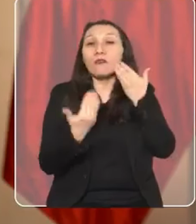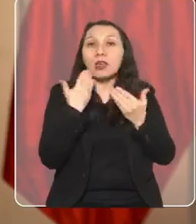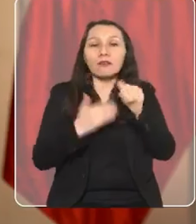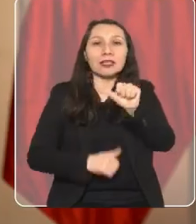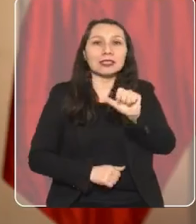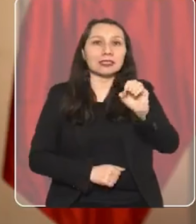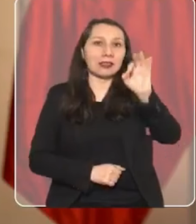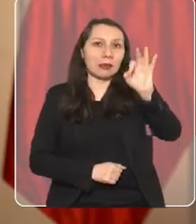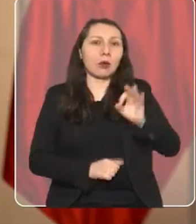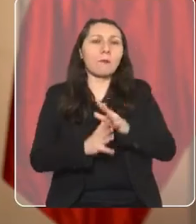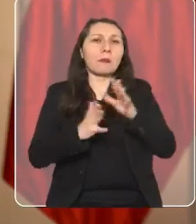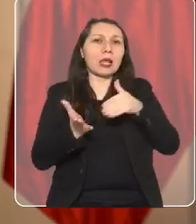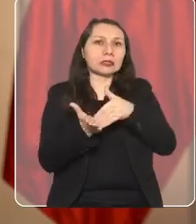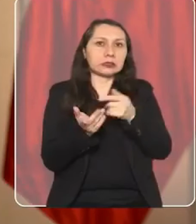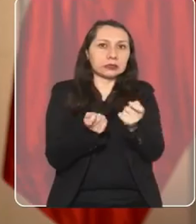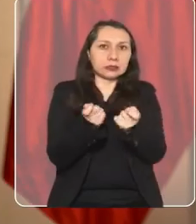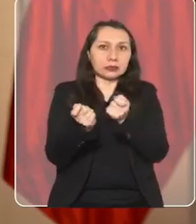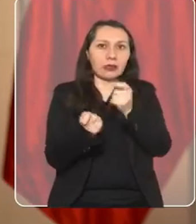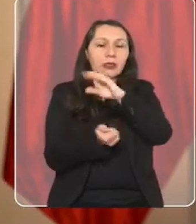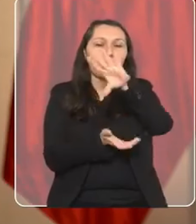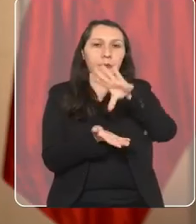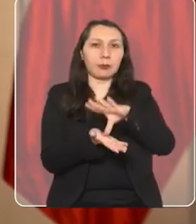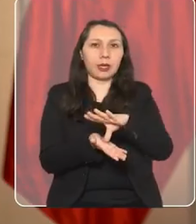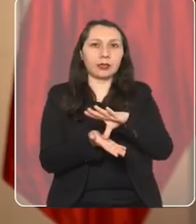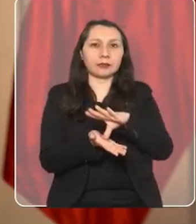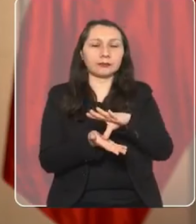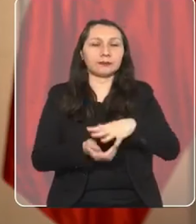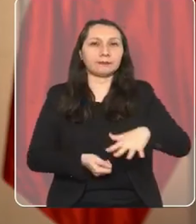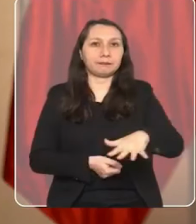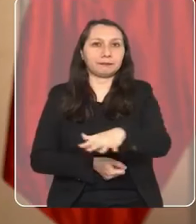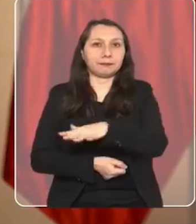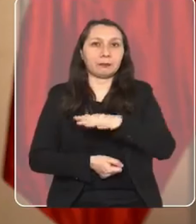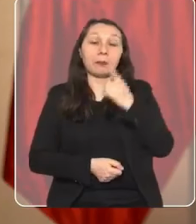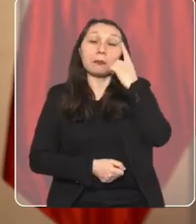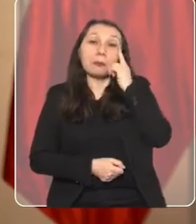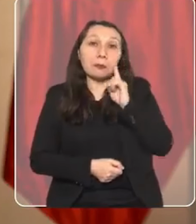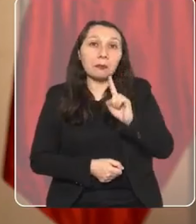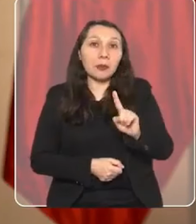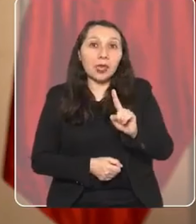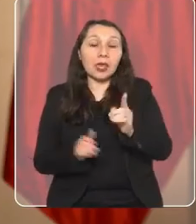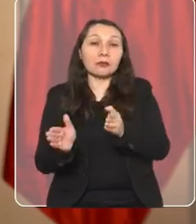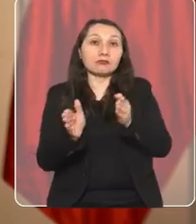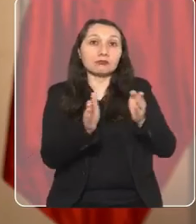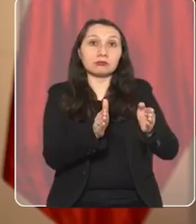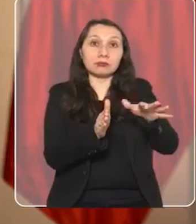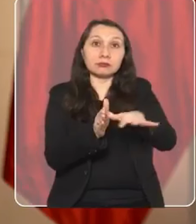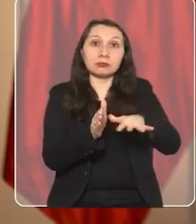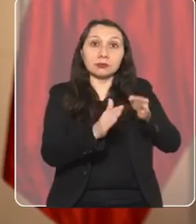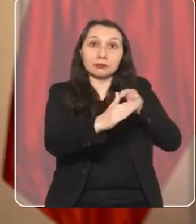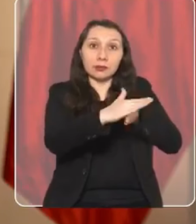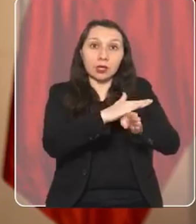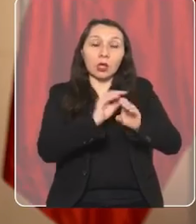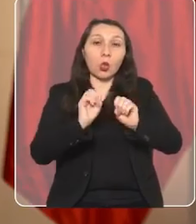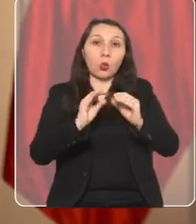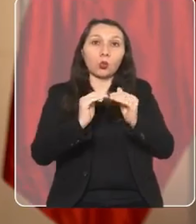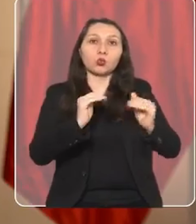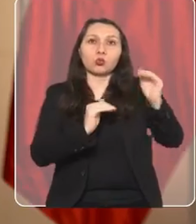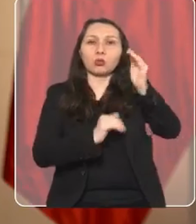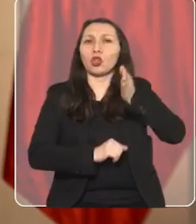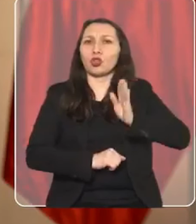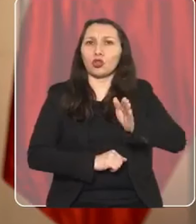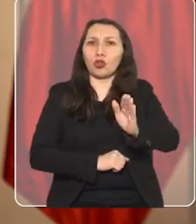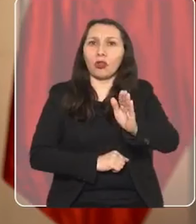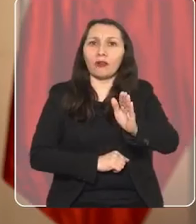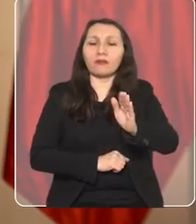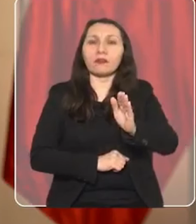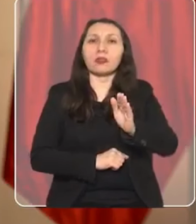al 60 más vulnerable de la población sin embargo una parte importante del acceso a la educación superior continúa